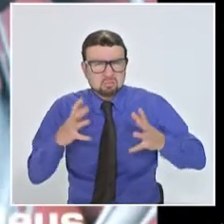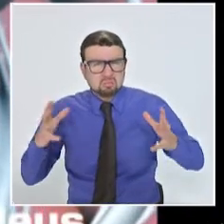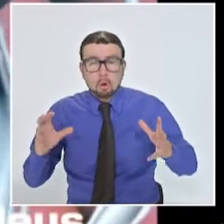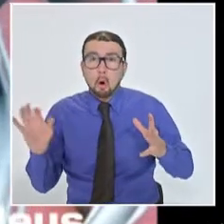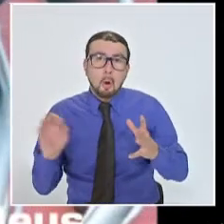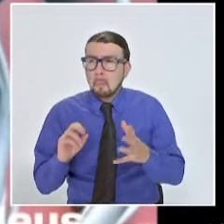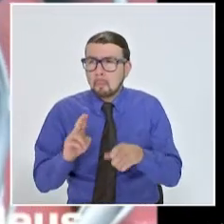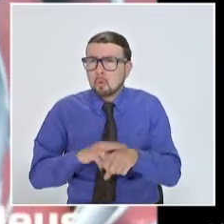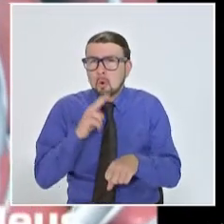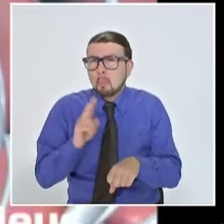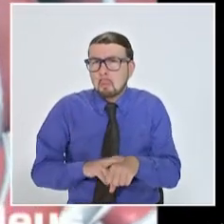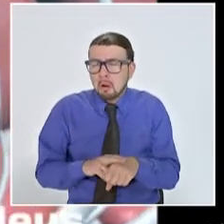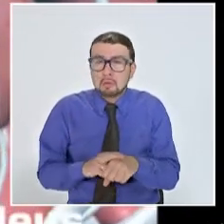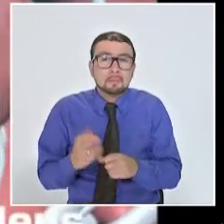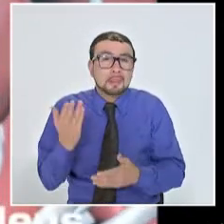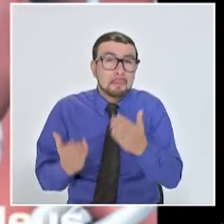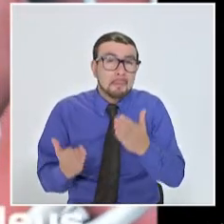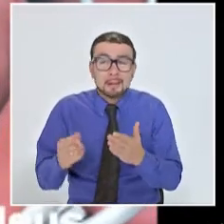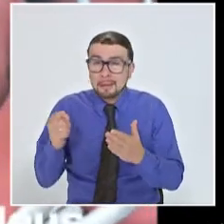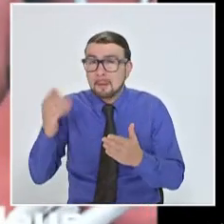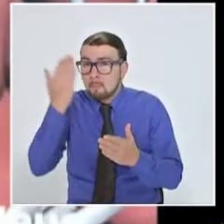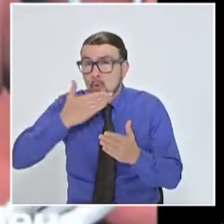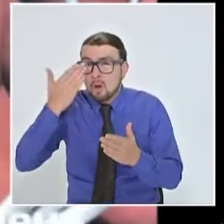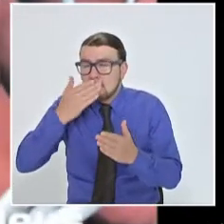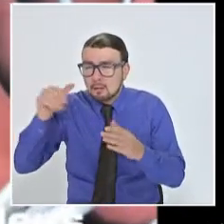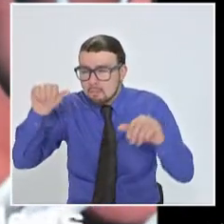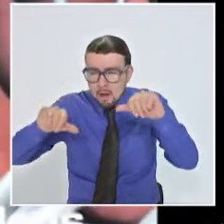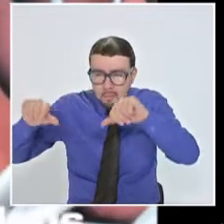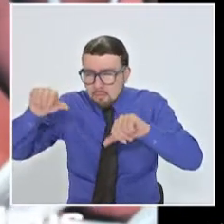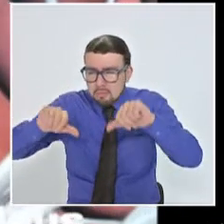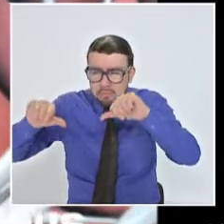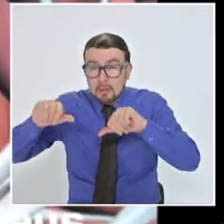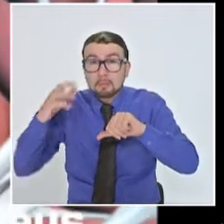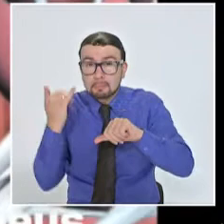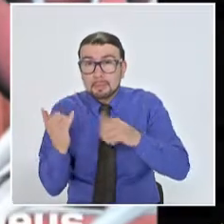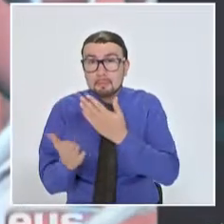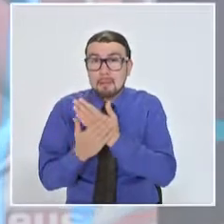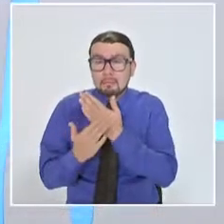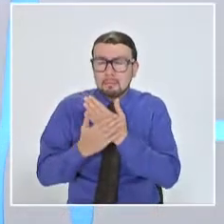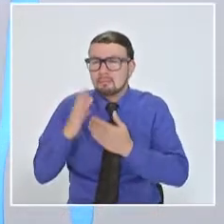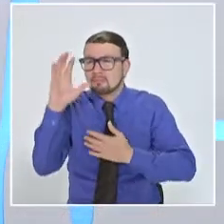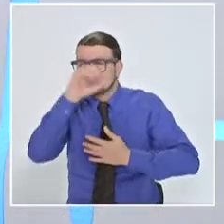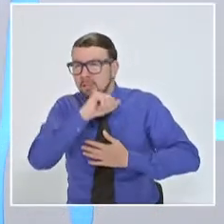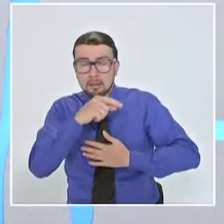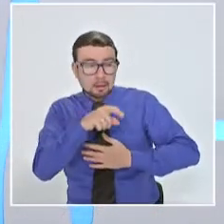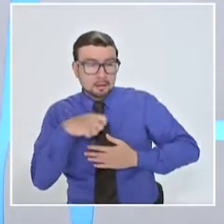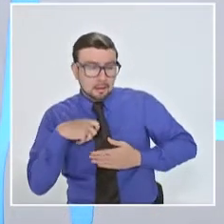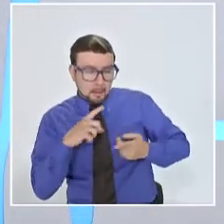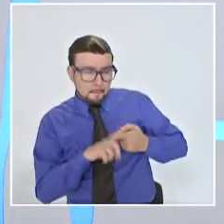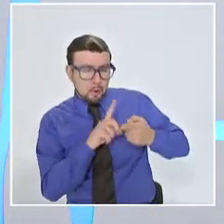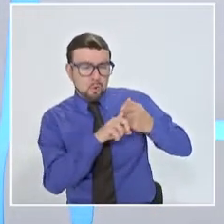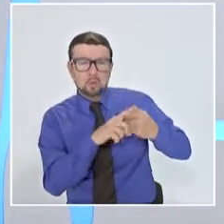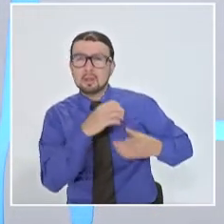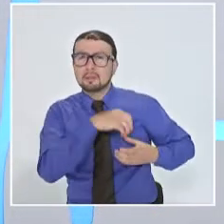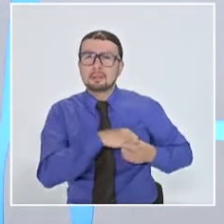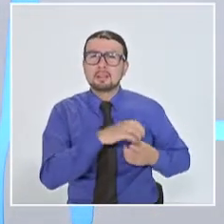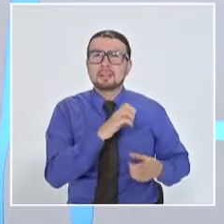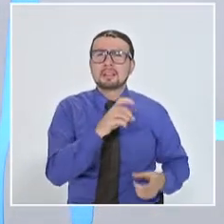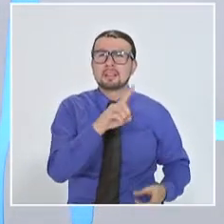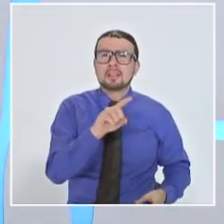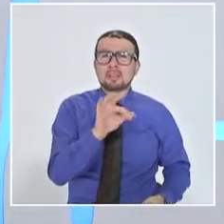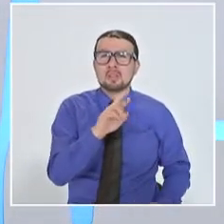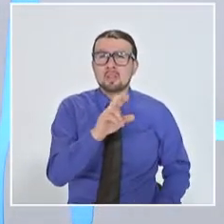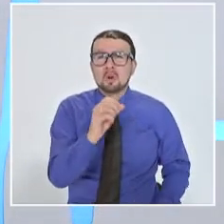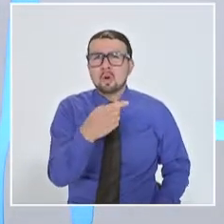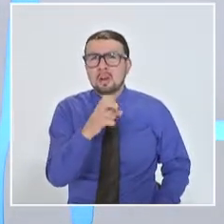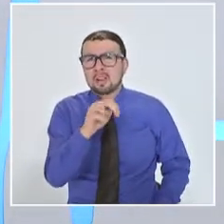unas pruebas de inmunohistoquímica que nos permiten determinar si tiene receptores positivos de estrógenos, de progestágenos, de